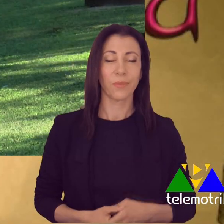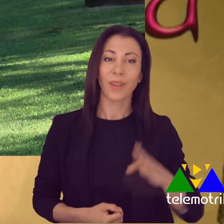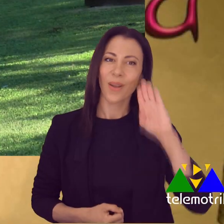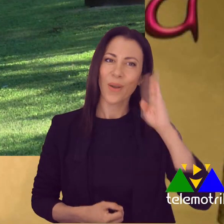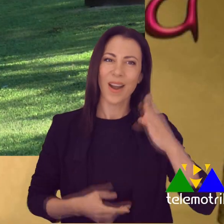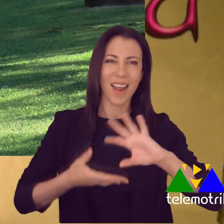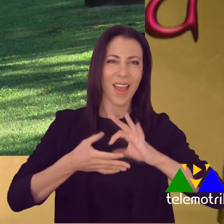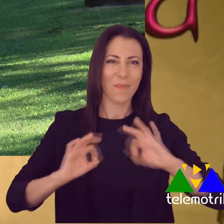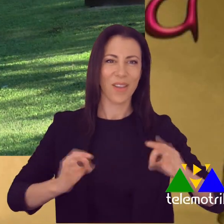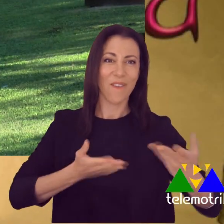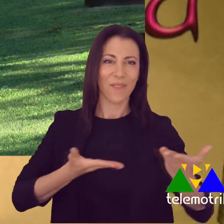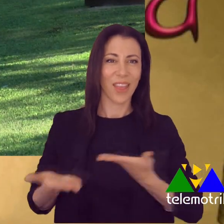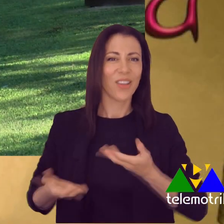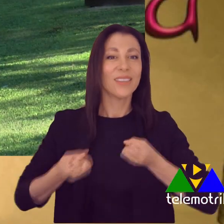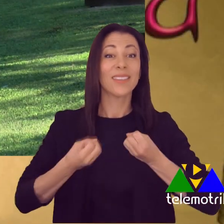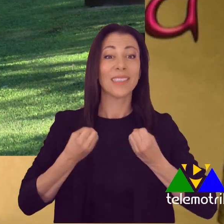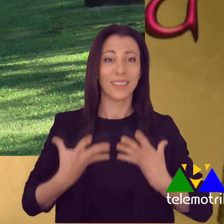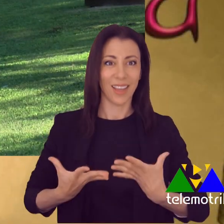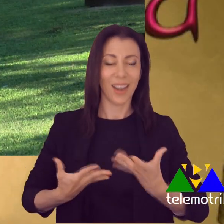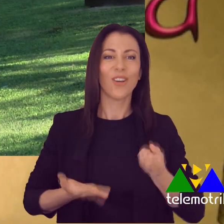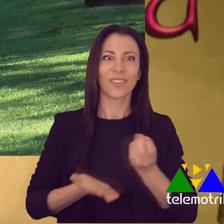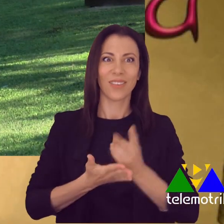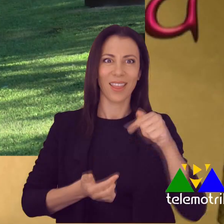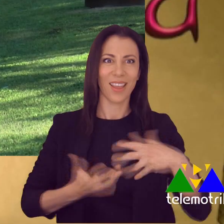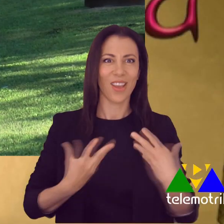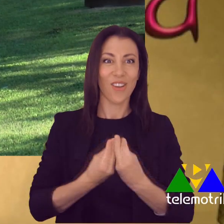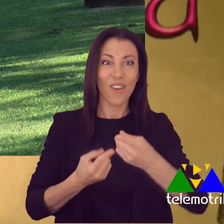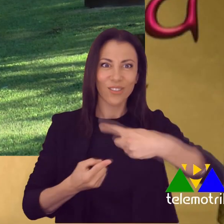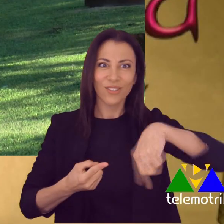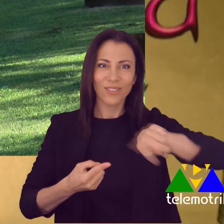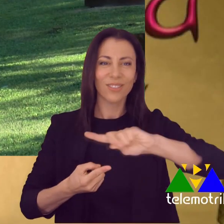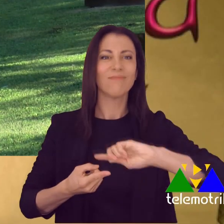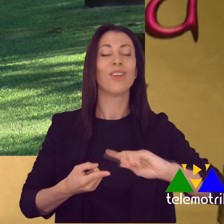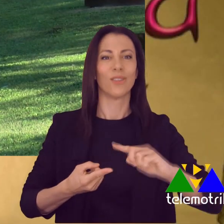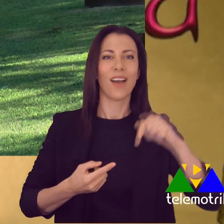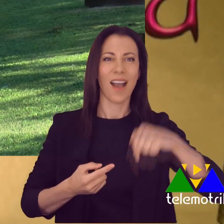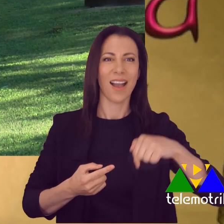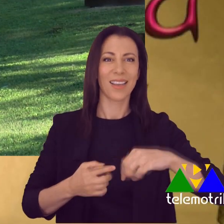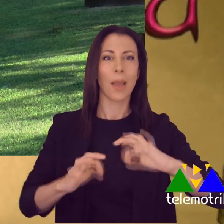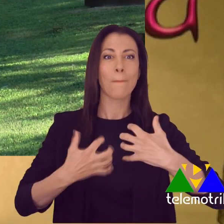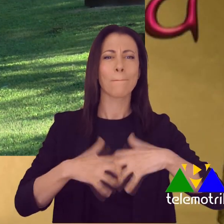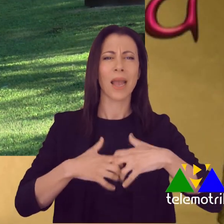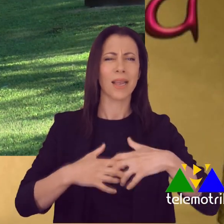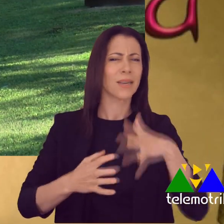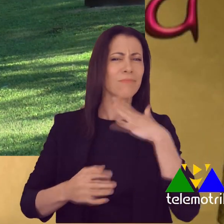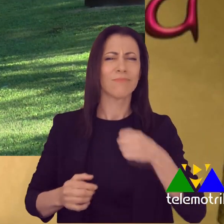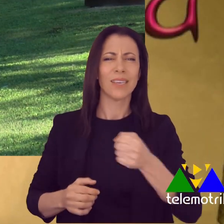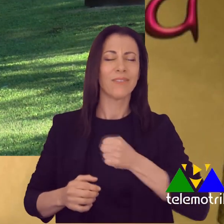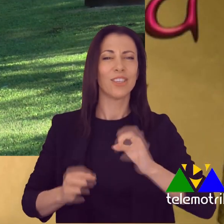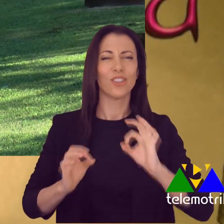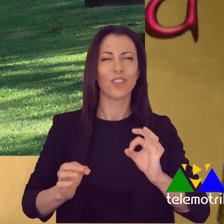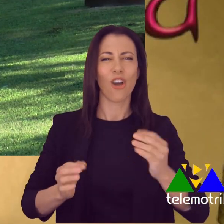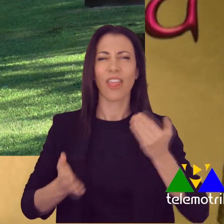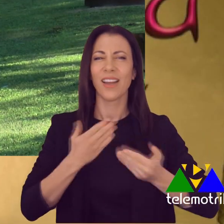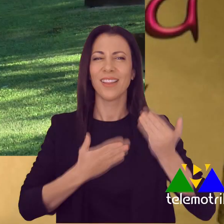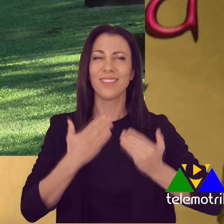Hola amigos, bienvenidos, ¿qué tal? Un día más, ya estamos con todos ustedes, como siempre aquí, en esta máquina fantástica del tiempo, la